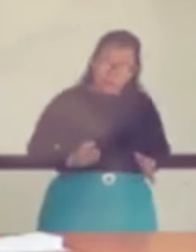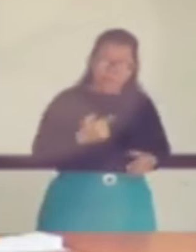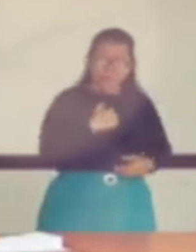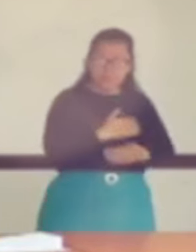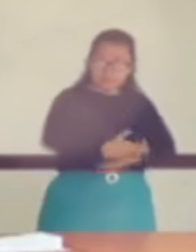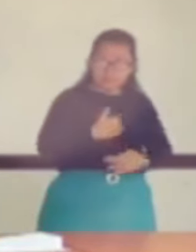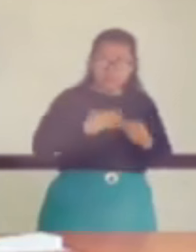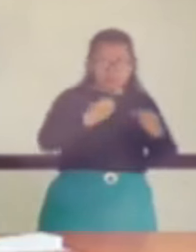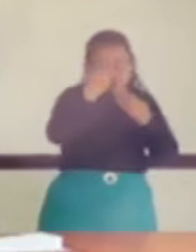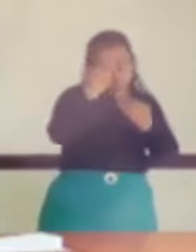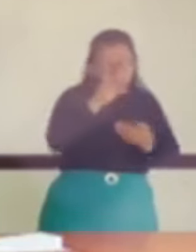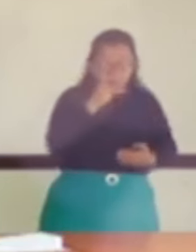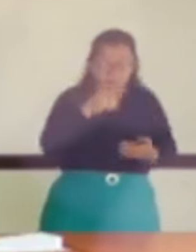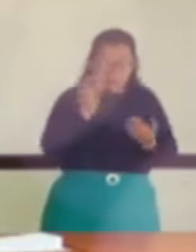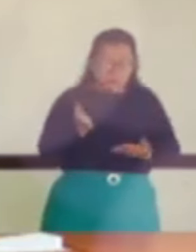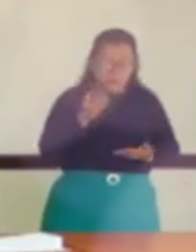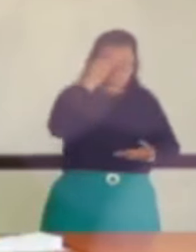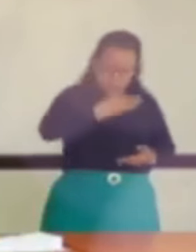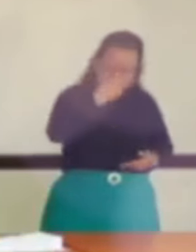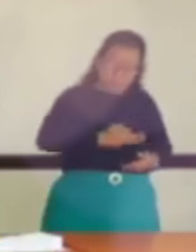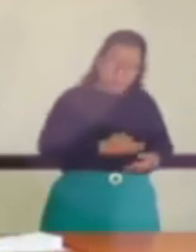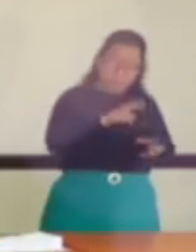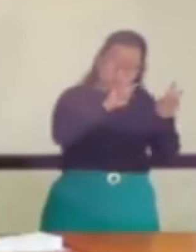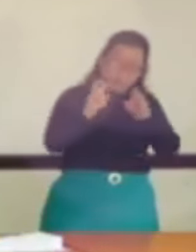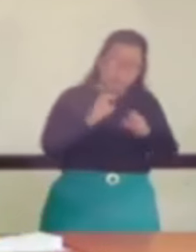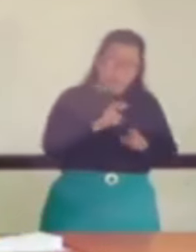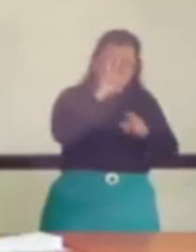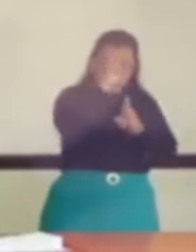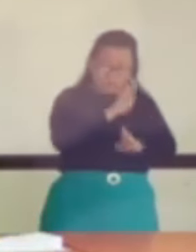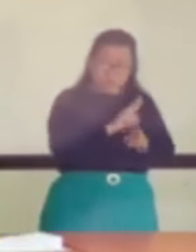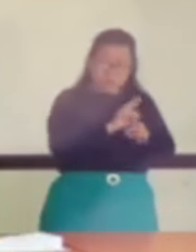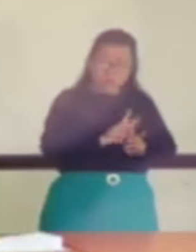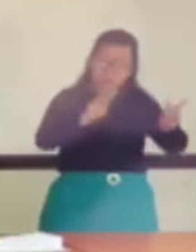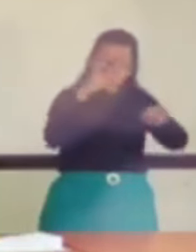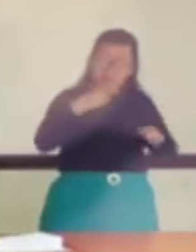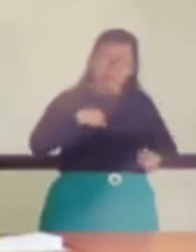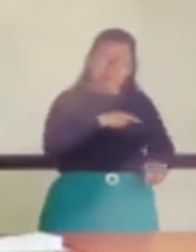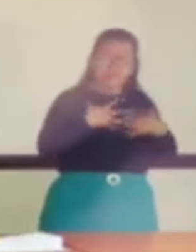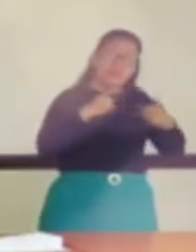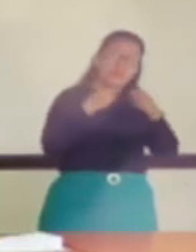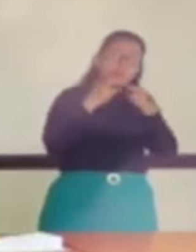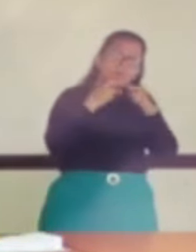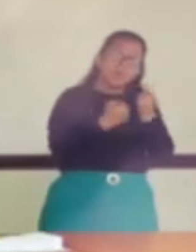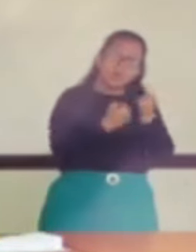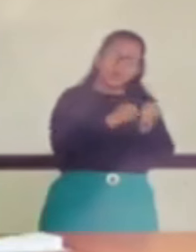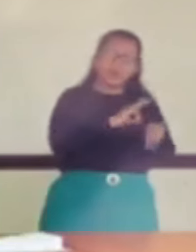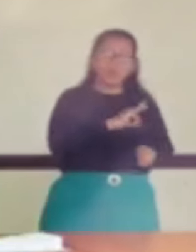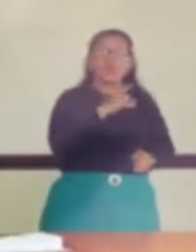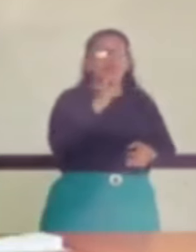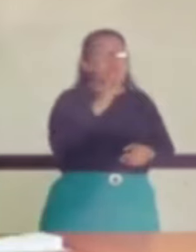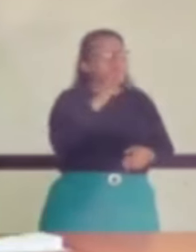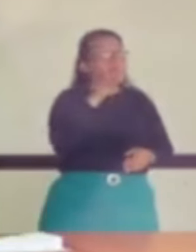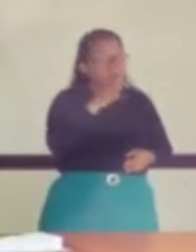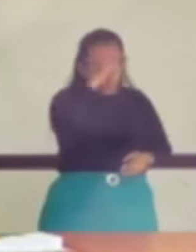agradecer al oficial de Asuntos de Probidad del Ministerio de Salud Pública y Asistencia Social por la excelente labor de documentar